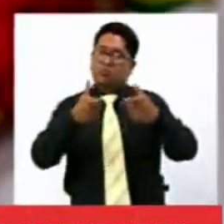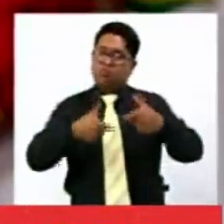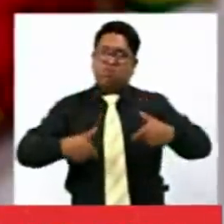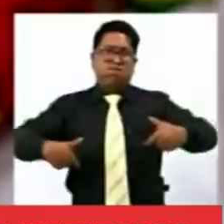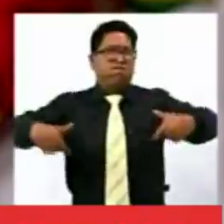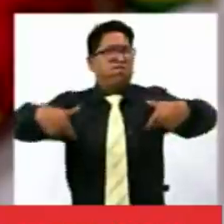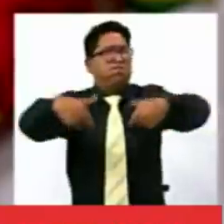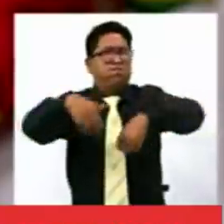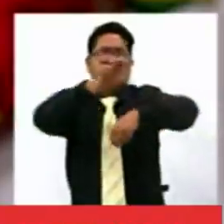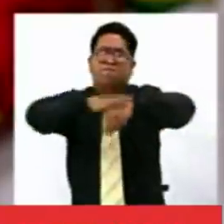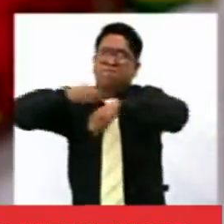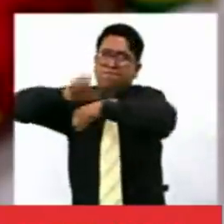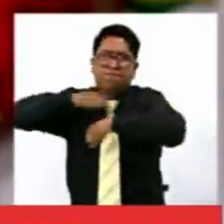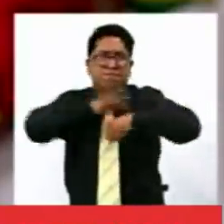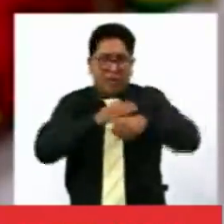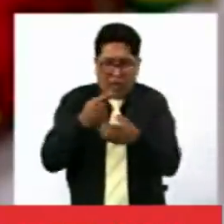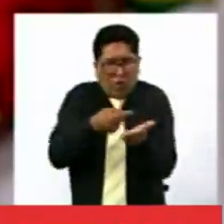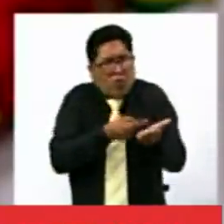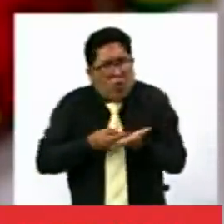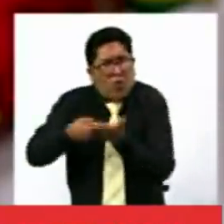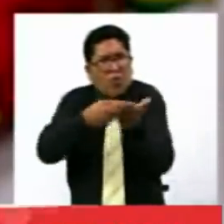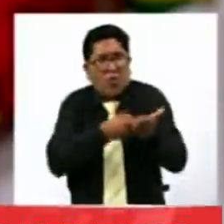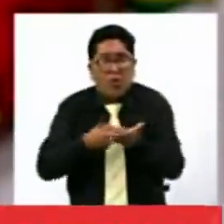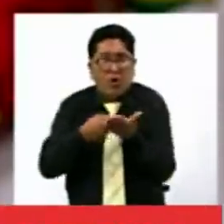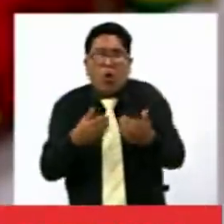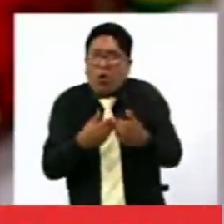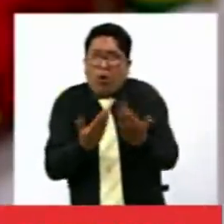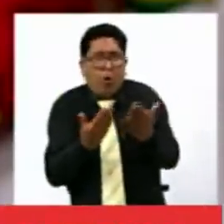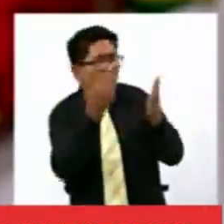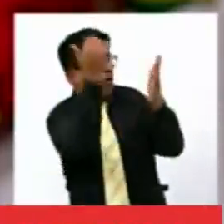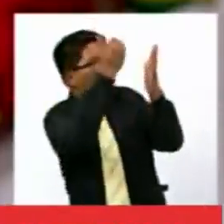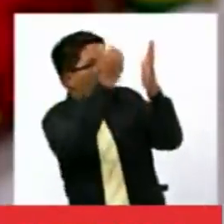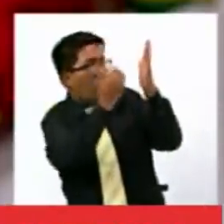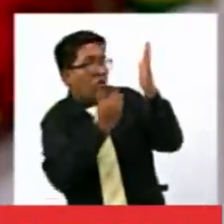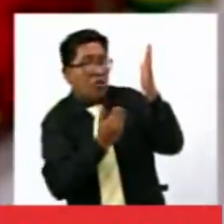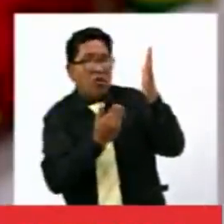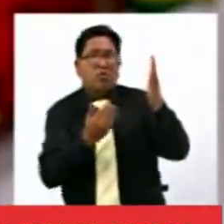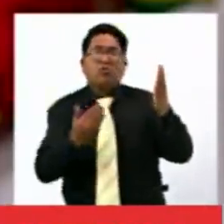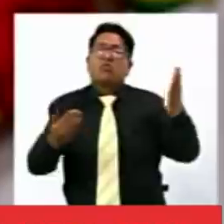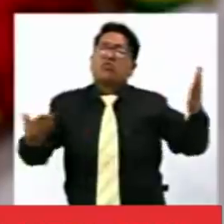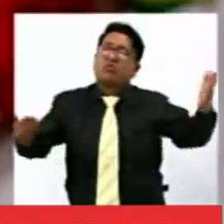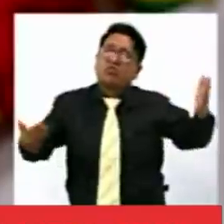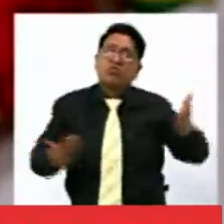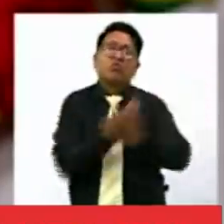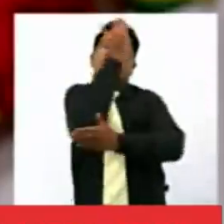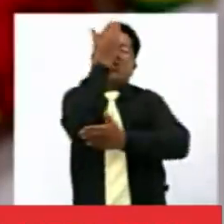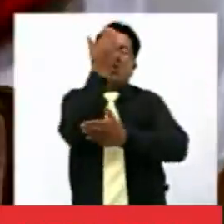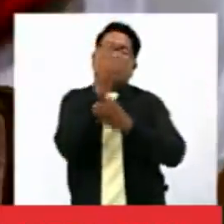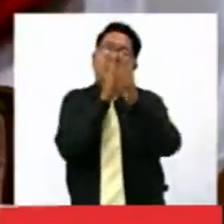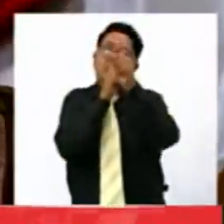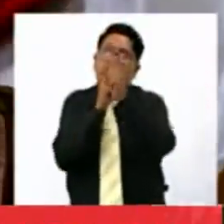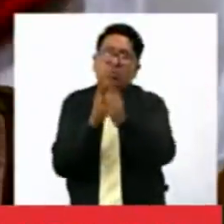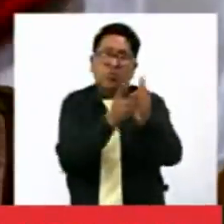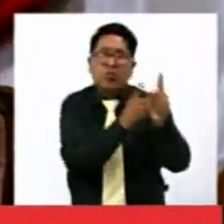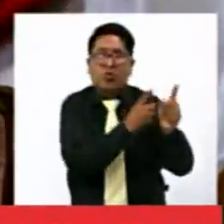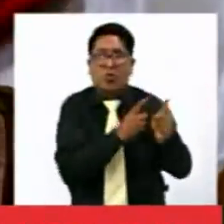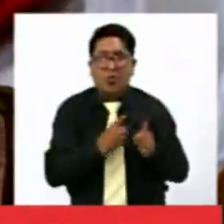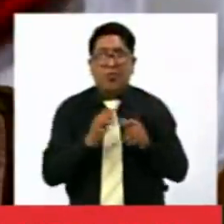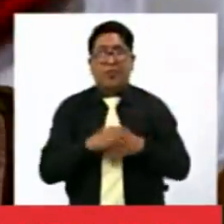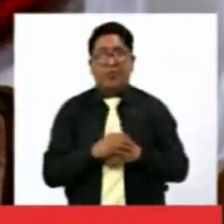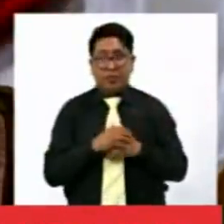la aplicación de estas medidas y analizar la posibilidad de nuevas iniciativas por otro